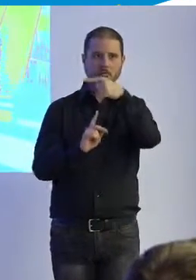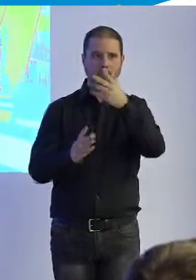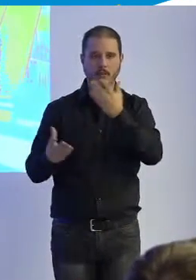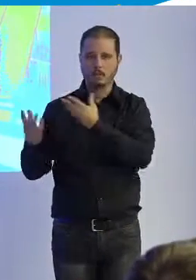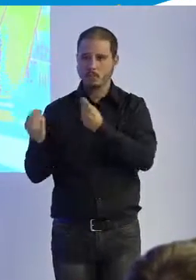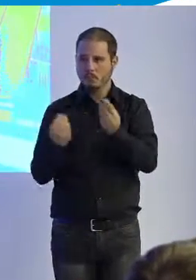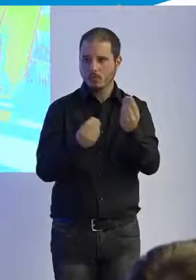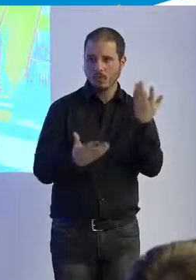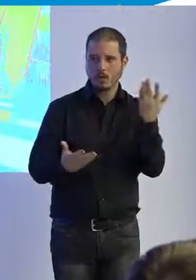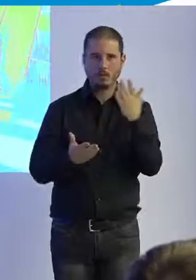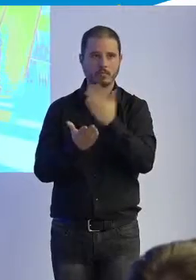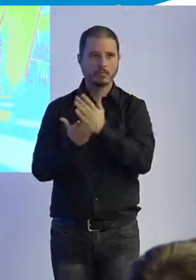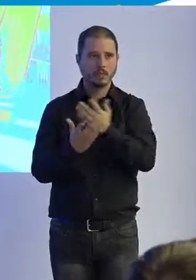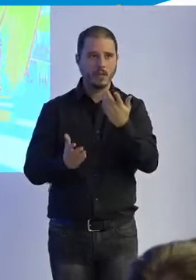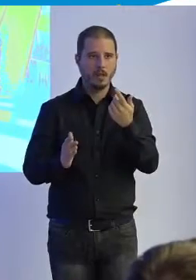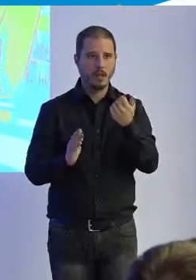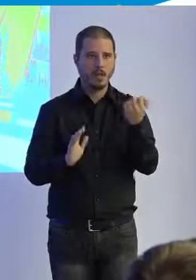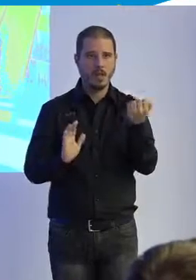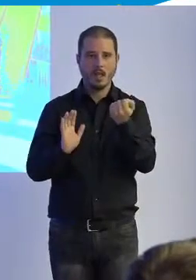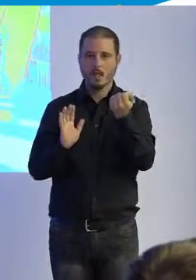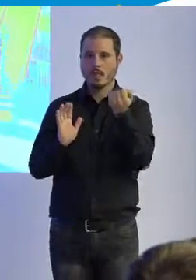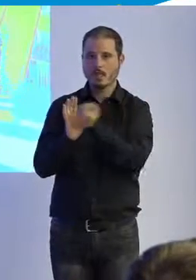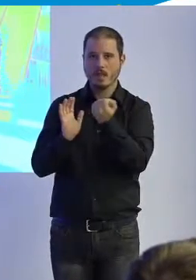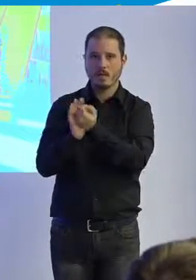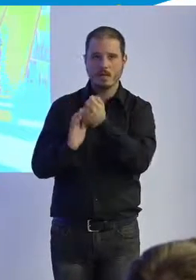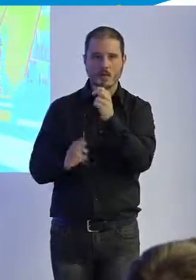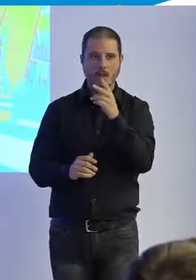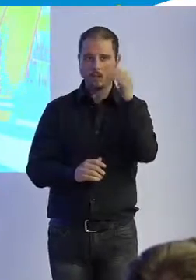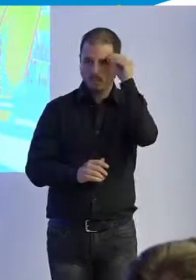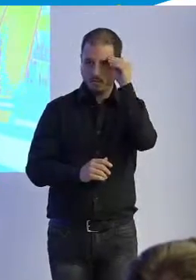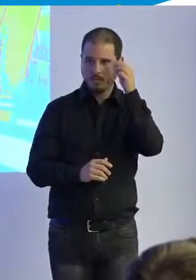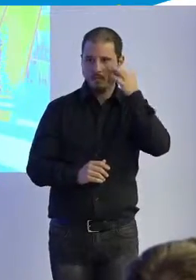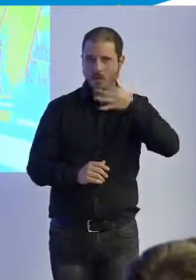en plan, te certificamos en VR, videojuegos, y les